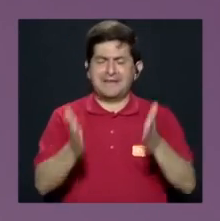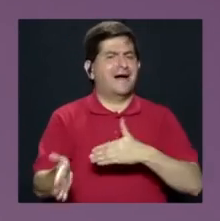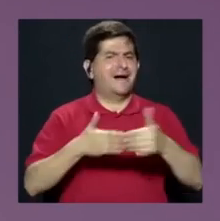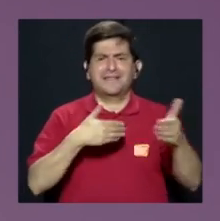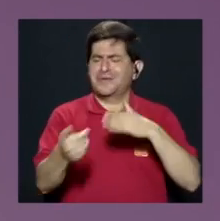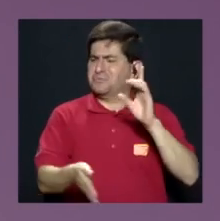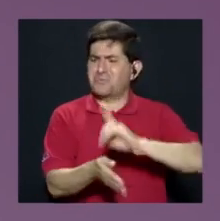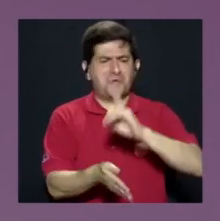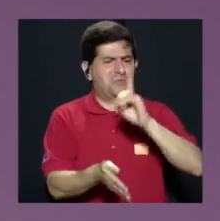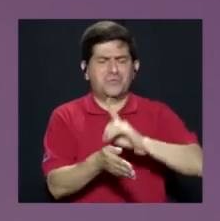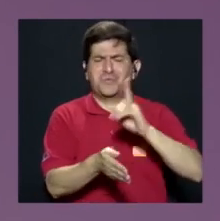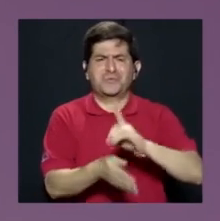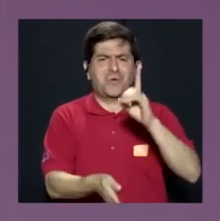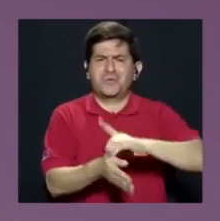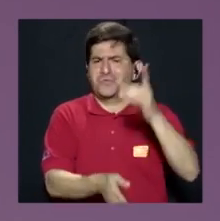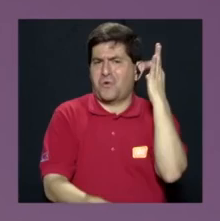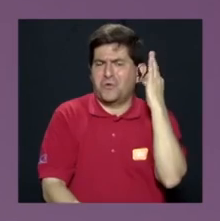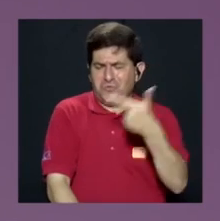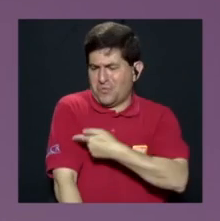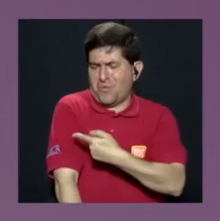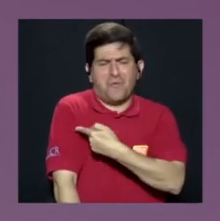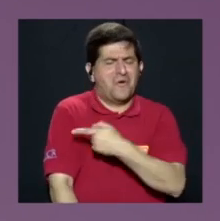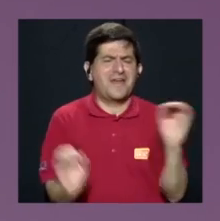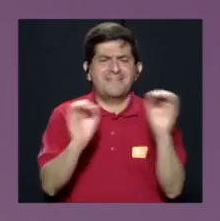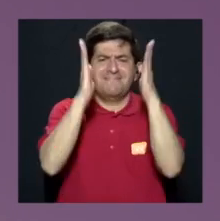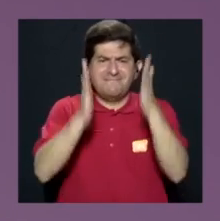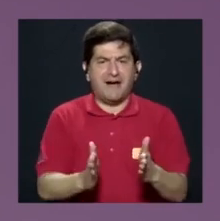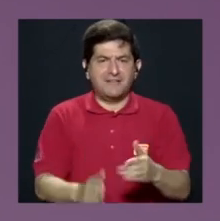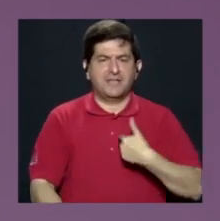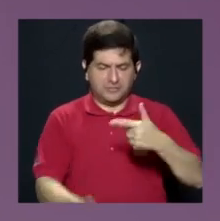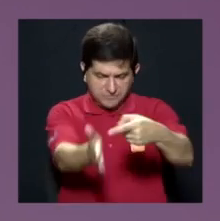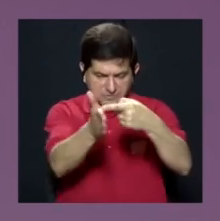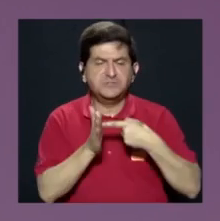sea doctor, doctora, enfermero, nadie. Y ahora yo